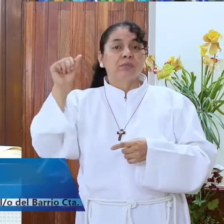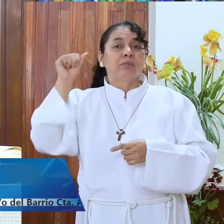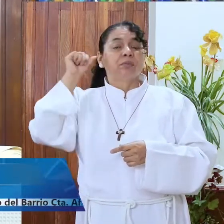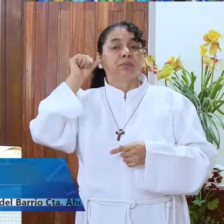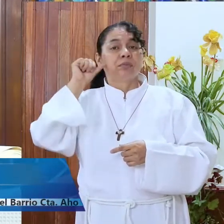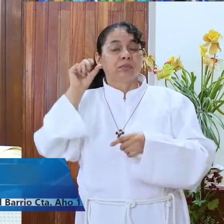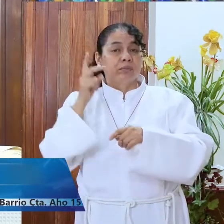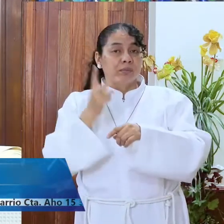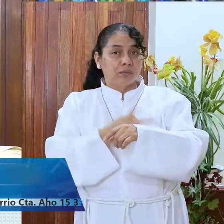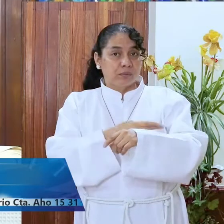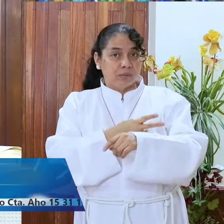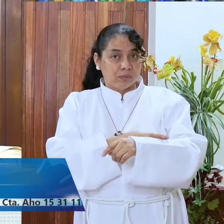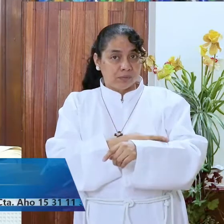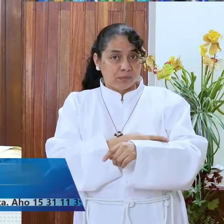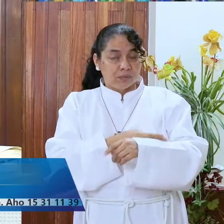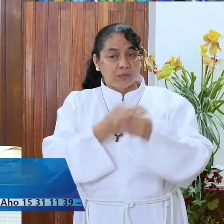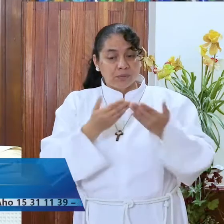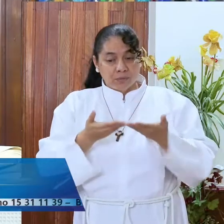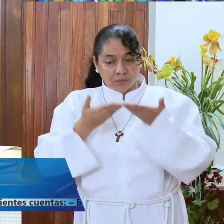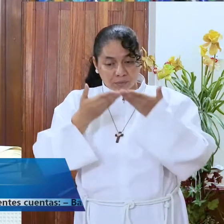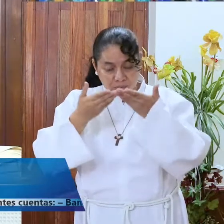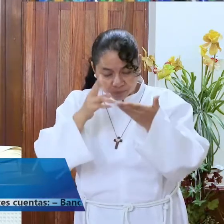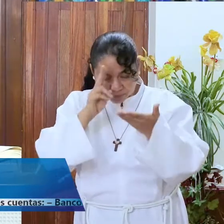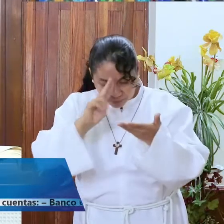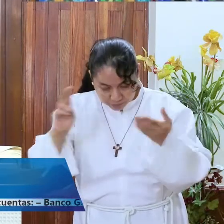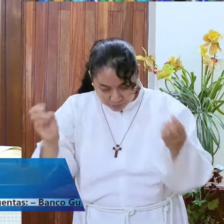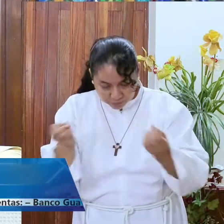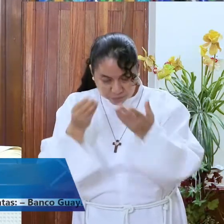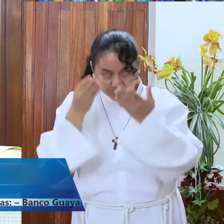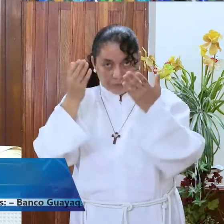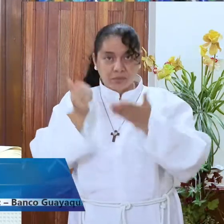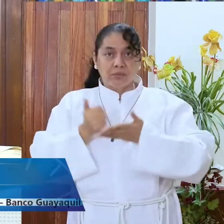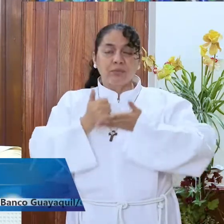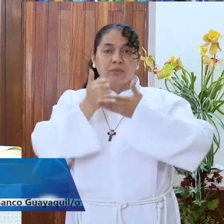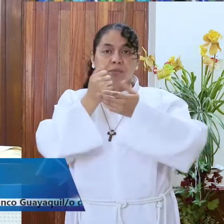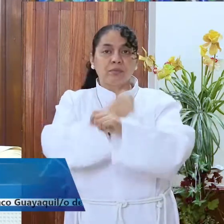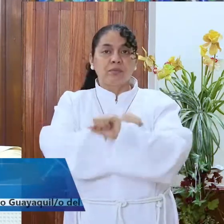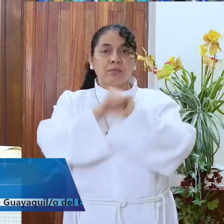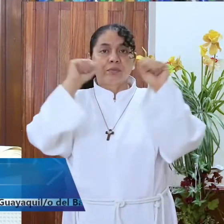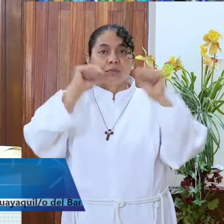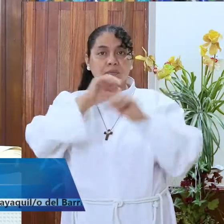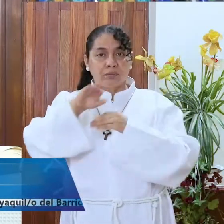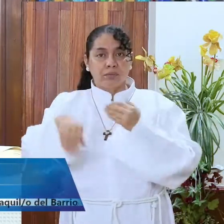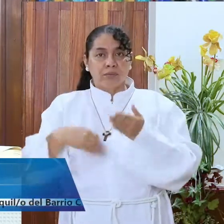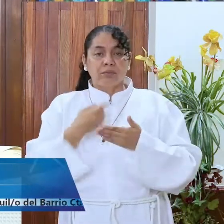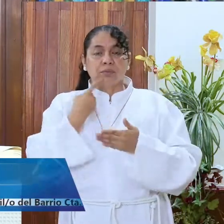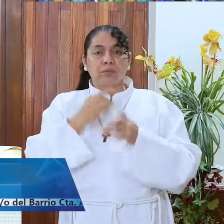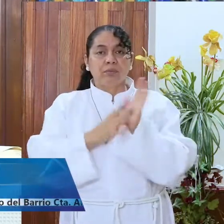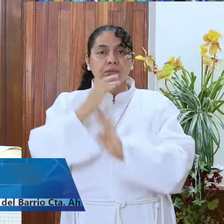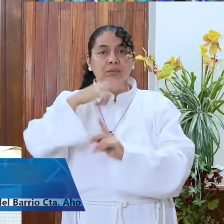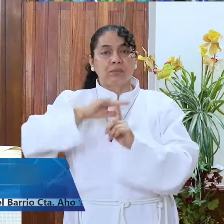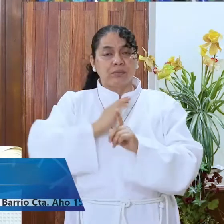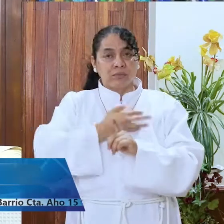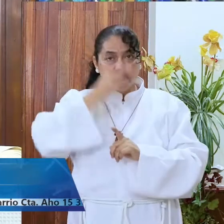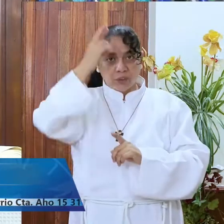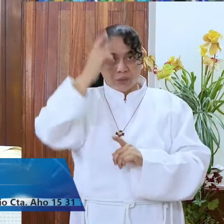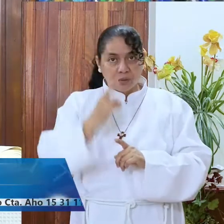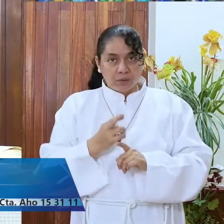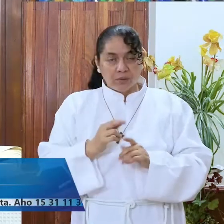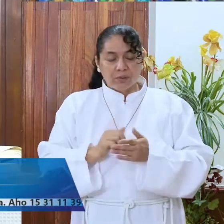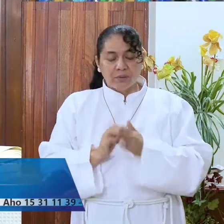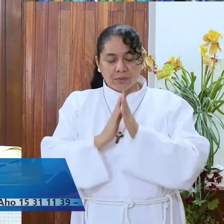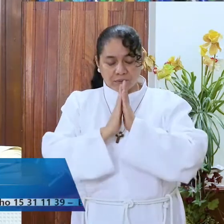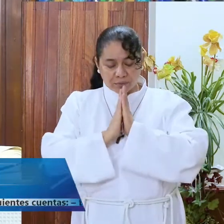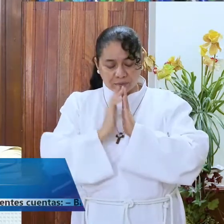cada uno de nosotros en honor de tu gloria sirva para la salvación de todos por jesucristo nuestro señor